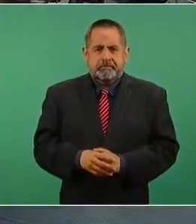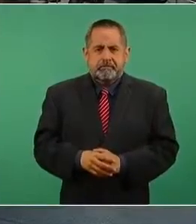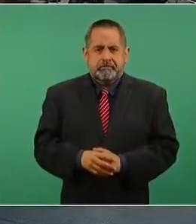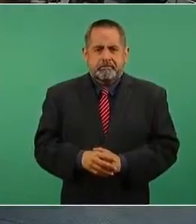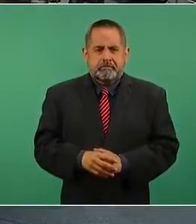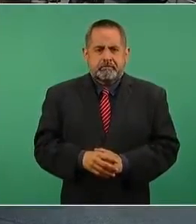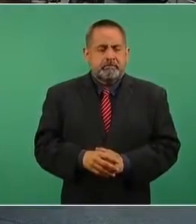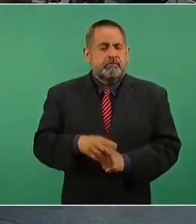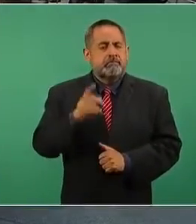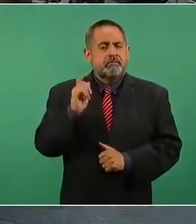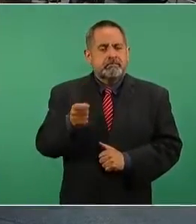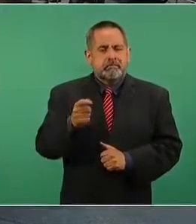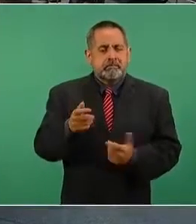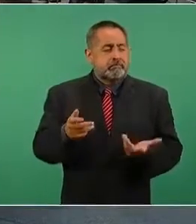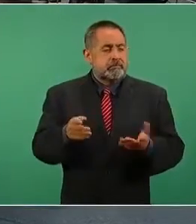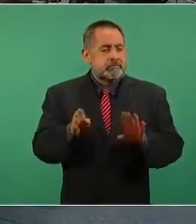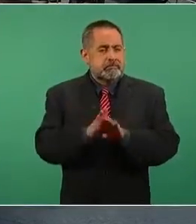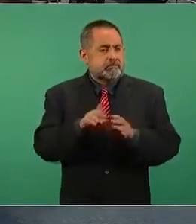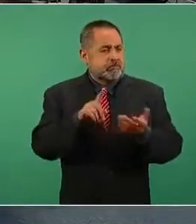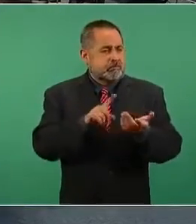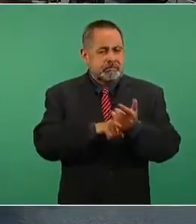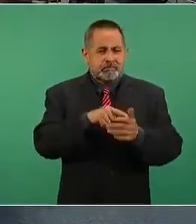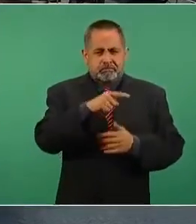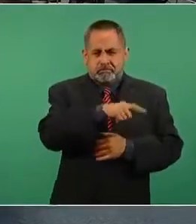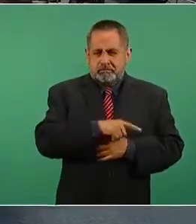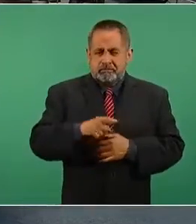O sea, fue como el parto de los montes.